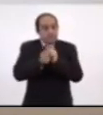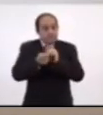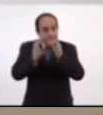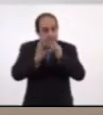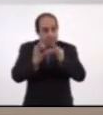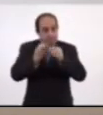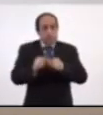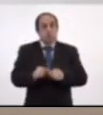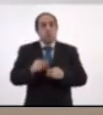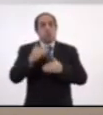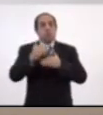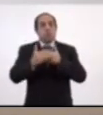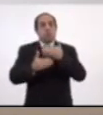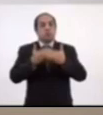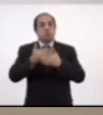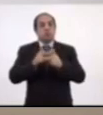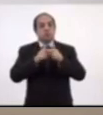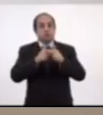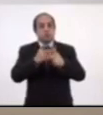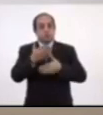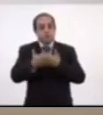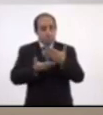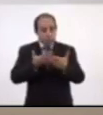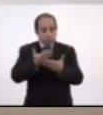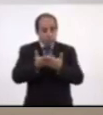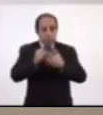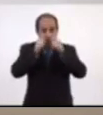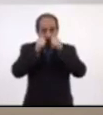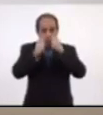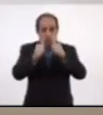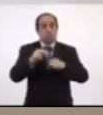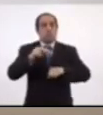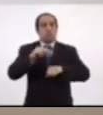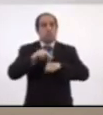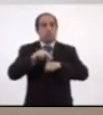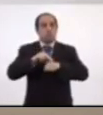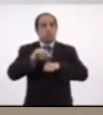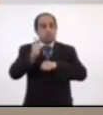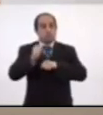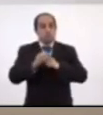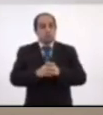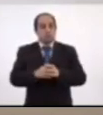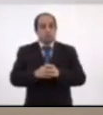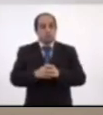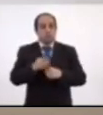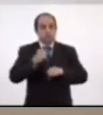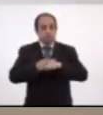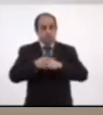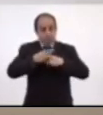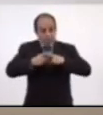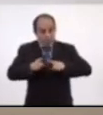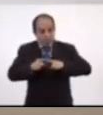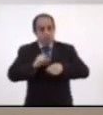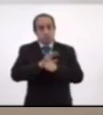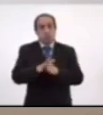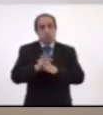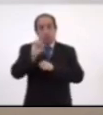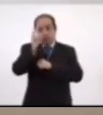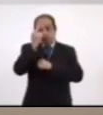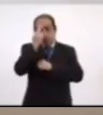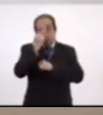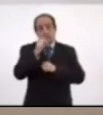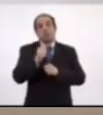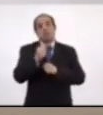de continuidad de los servicios de atención médica de otros padecimientos distintos a COVID, recordar un